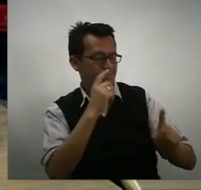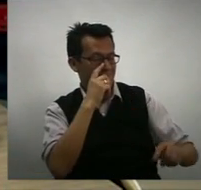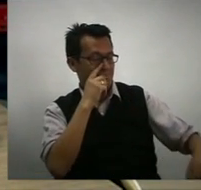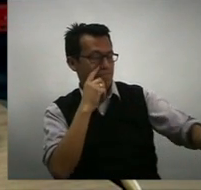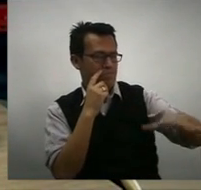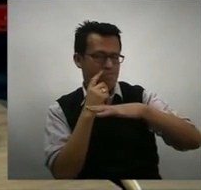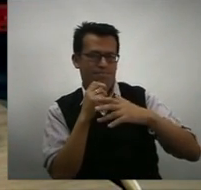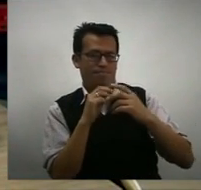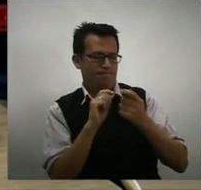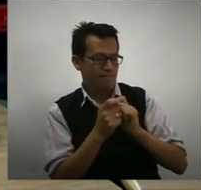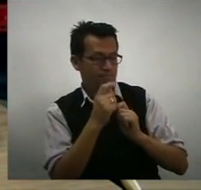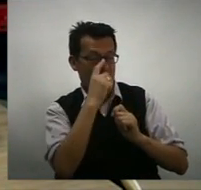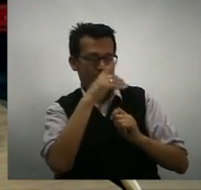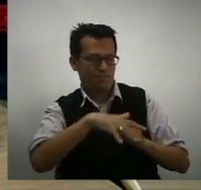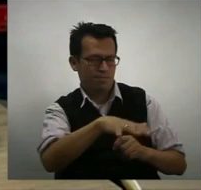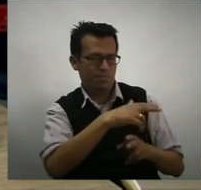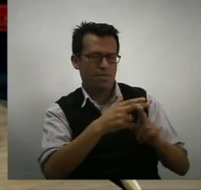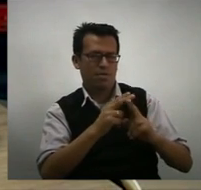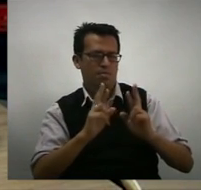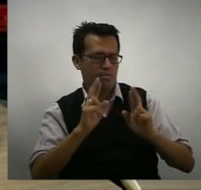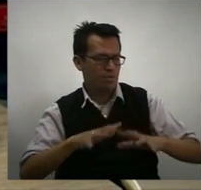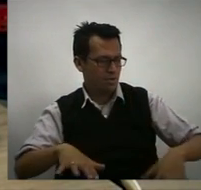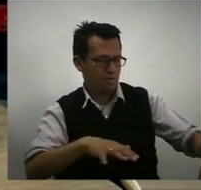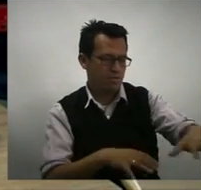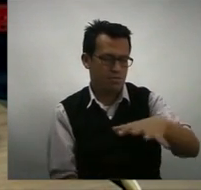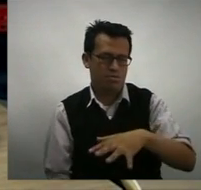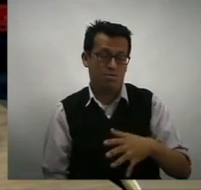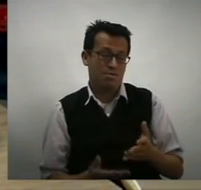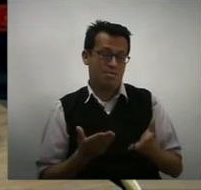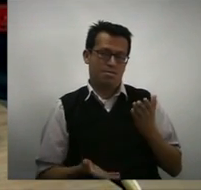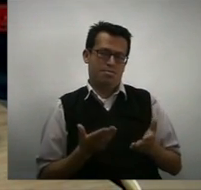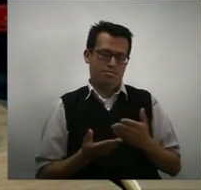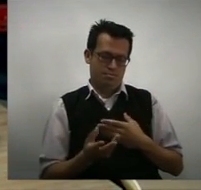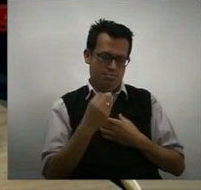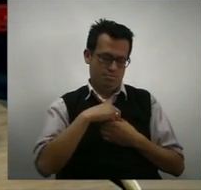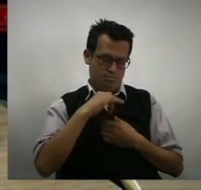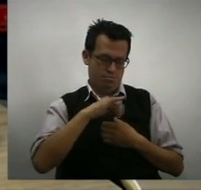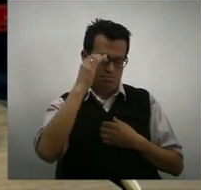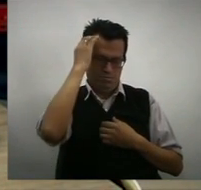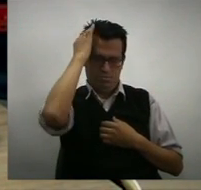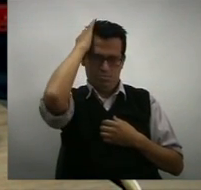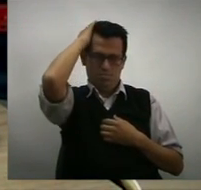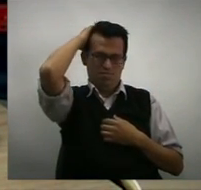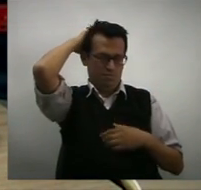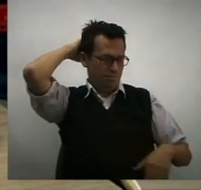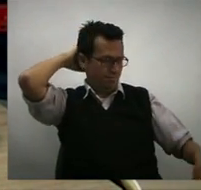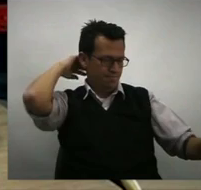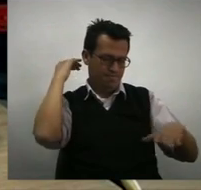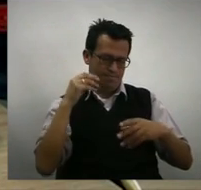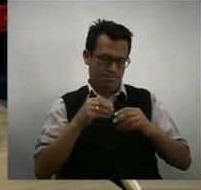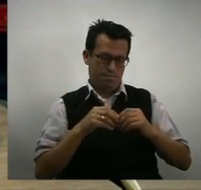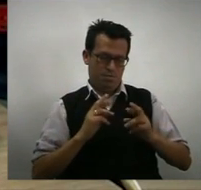que conectan los cuerpos a un campus o región en el cual, dependiendo de la información que genere, o más bien que secrete, posibilita el